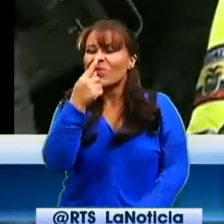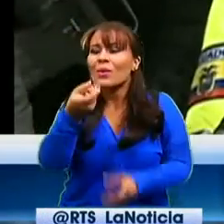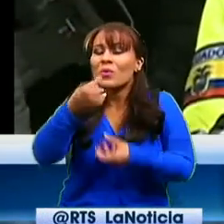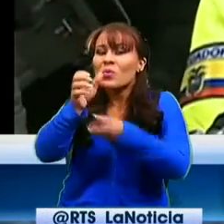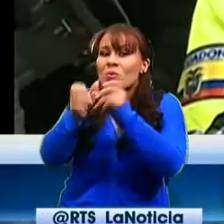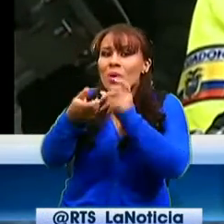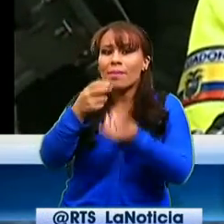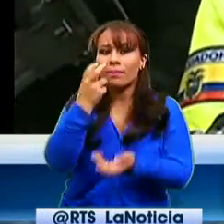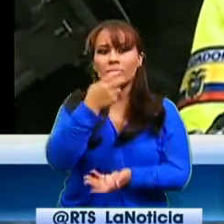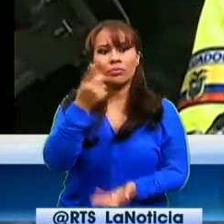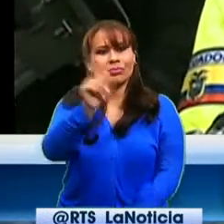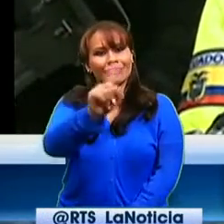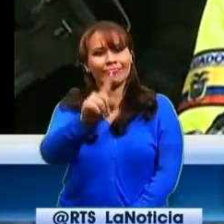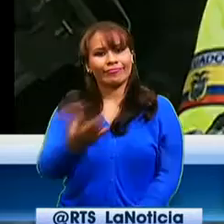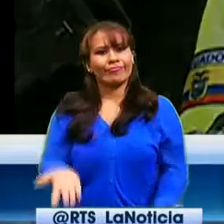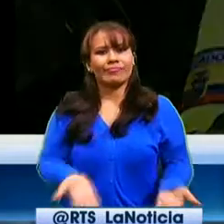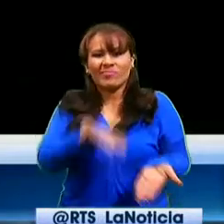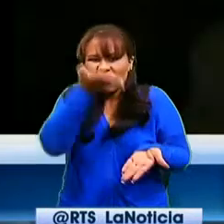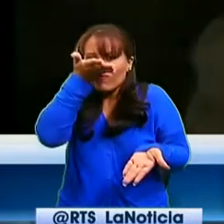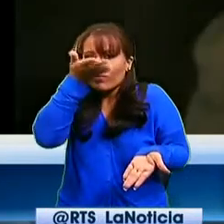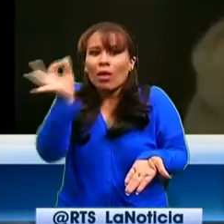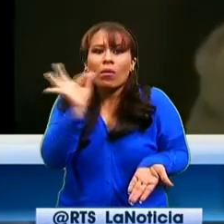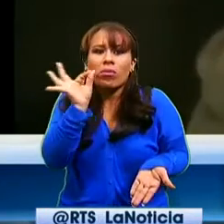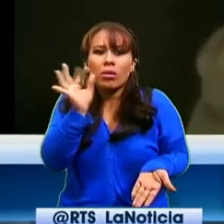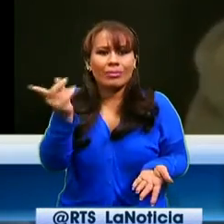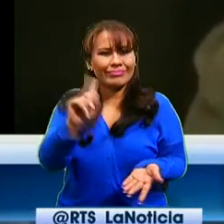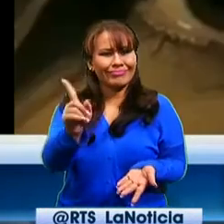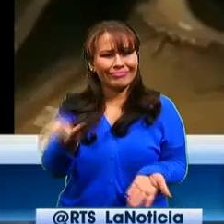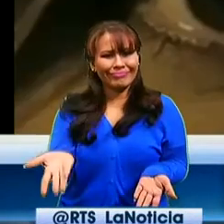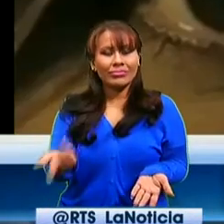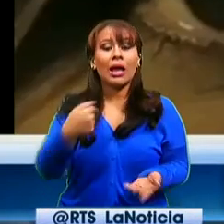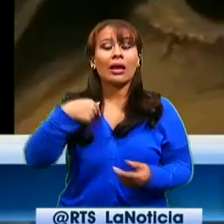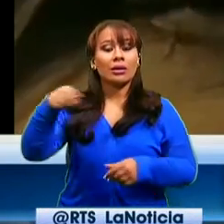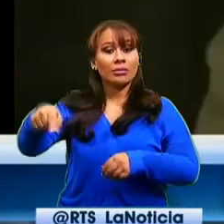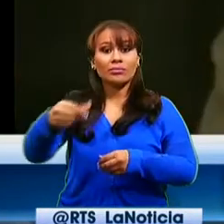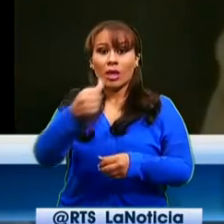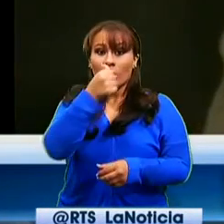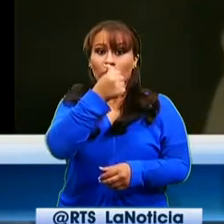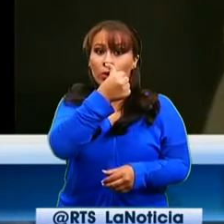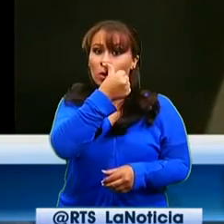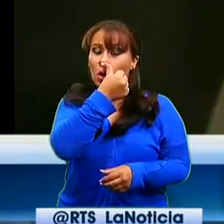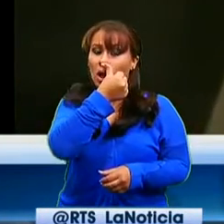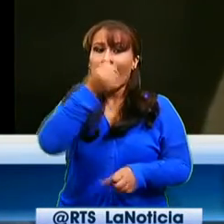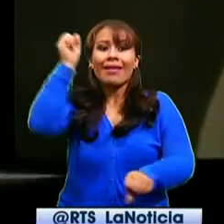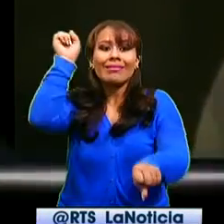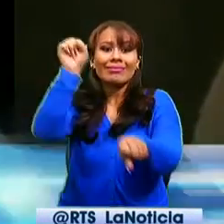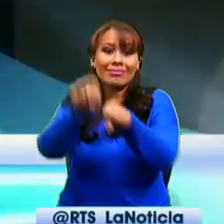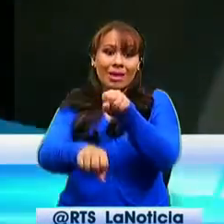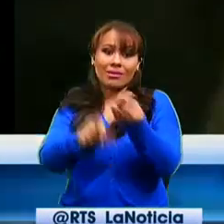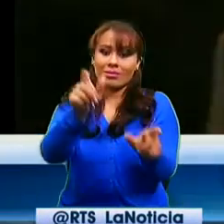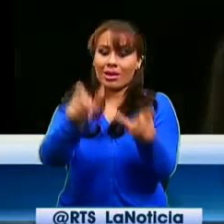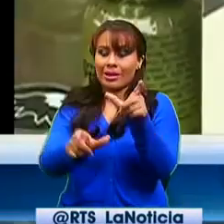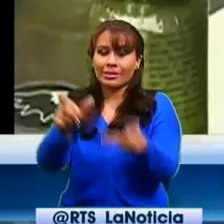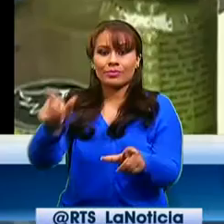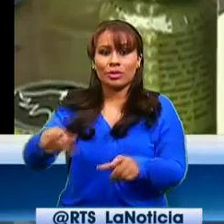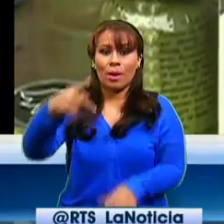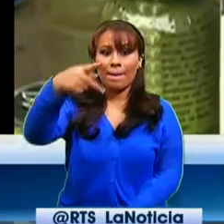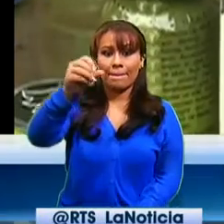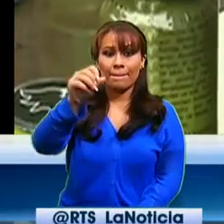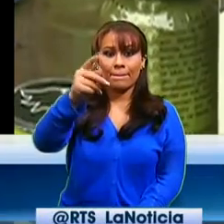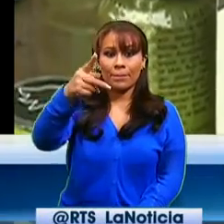droga que está ingresando nueva acá a nuestro país. Lo único cierto es que las drogas no conocen de condición social y la popper